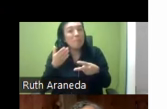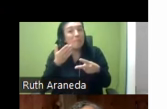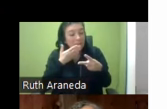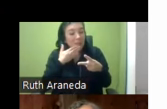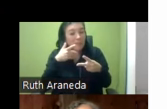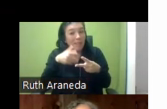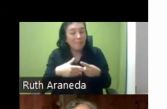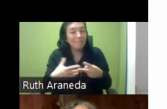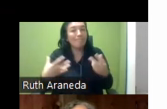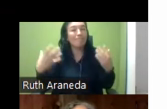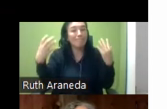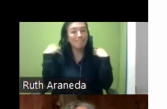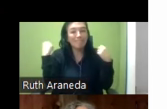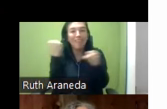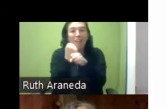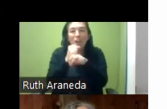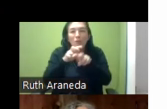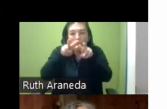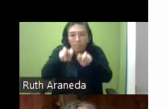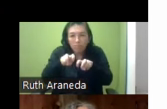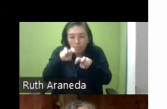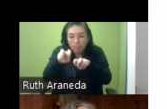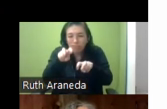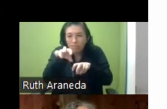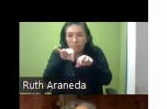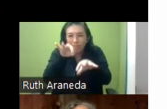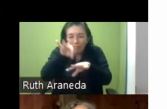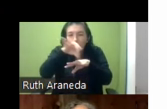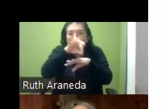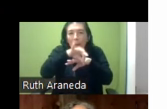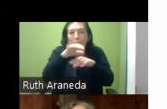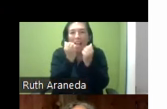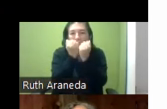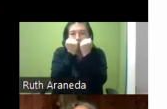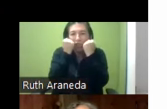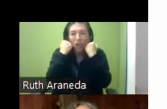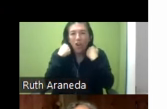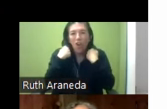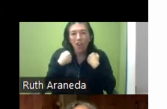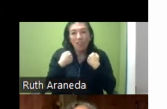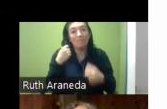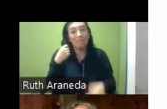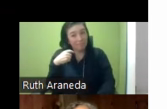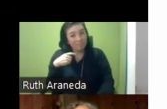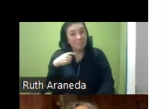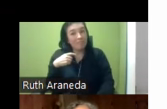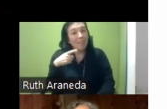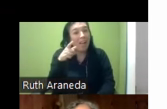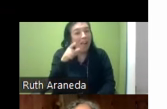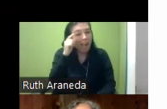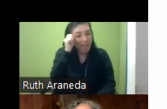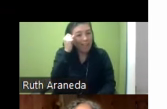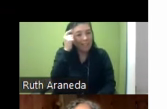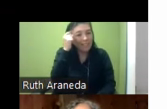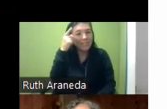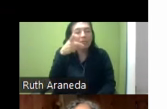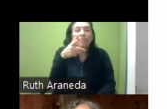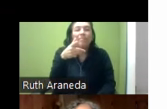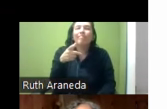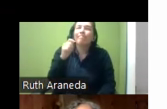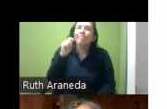sembrando maíz. Es decir, esto ya lo podemos interpretar como una situación en